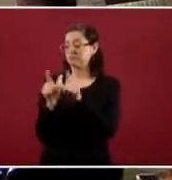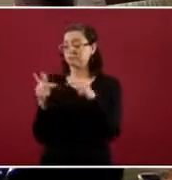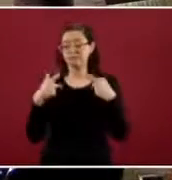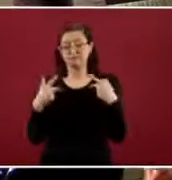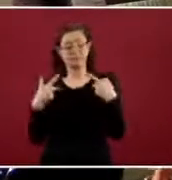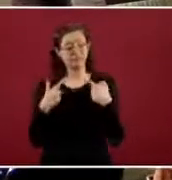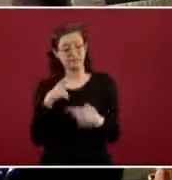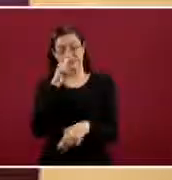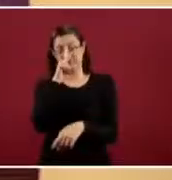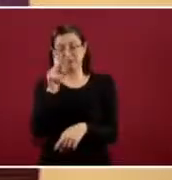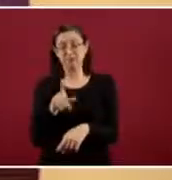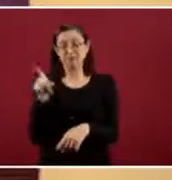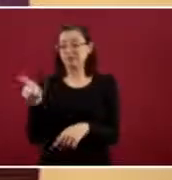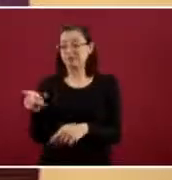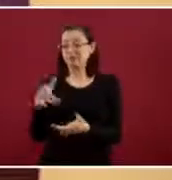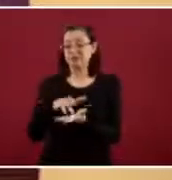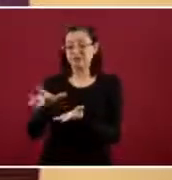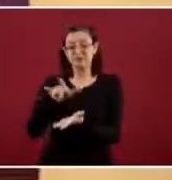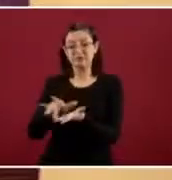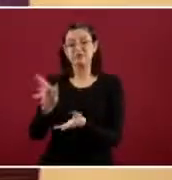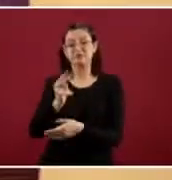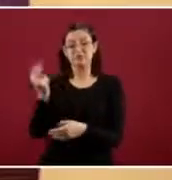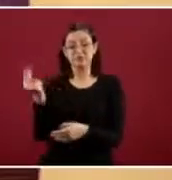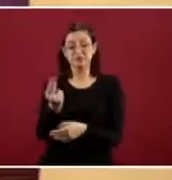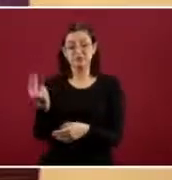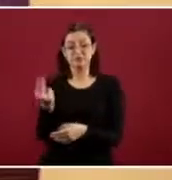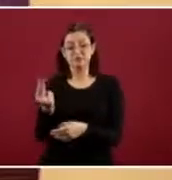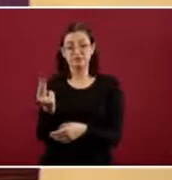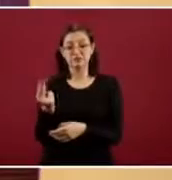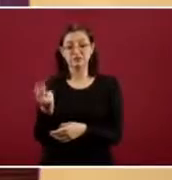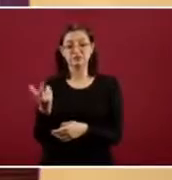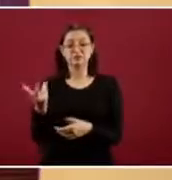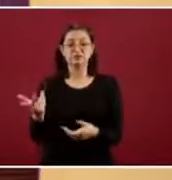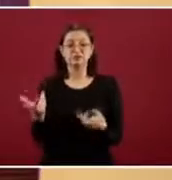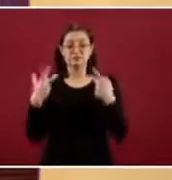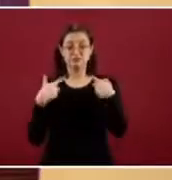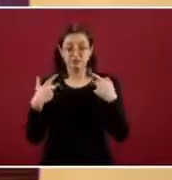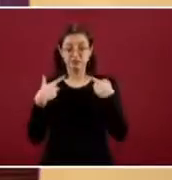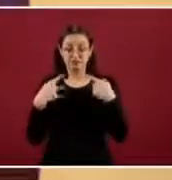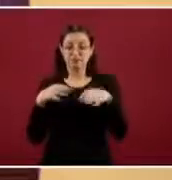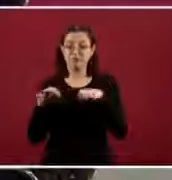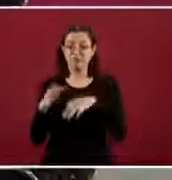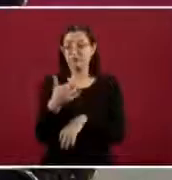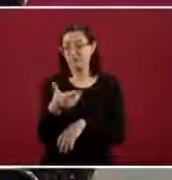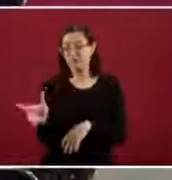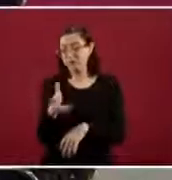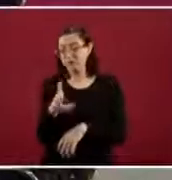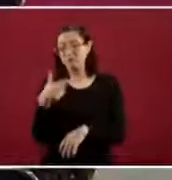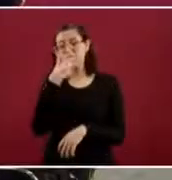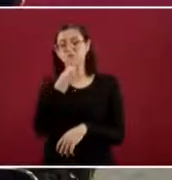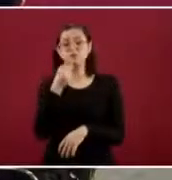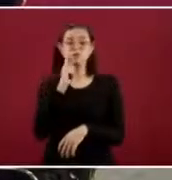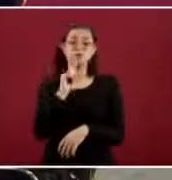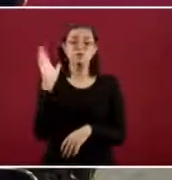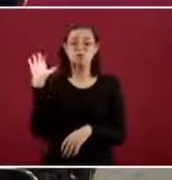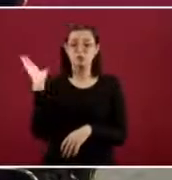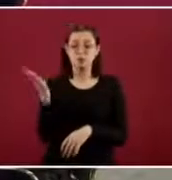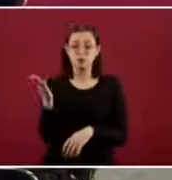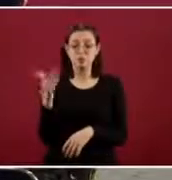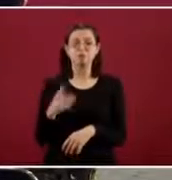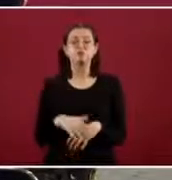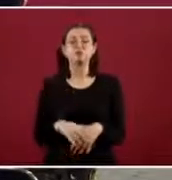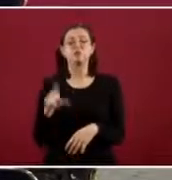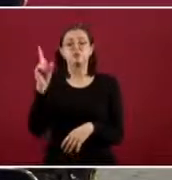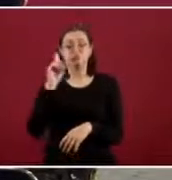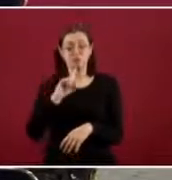requieren apoyos muy concretos. Estoy hablando de las personas que trabajan en los restaurantes, las y los meseros, las trabajadoras